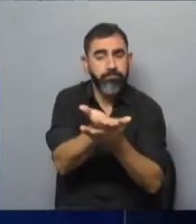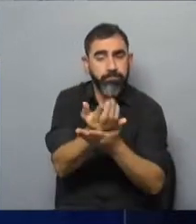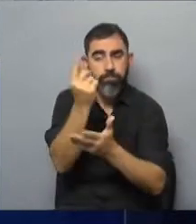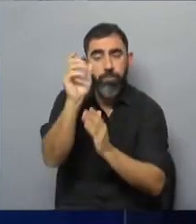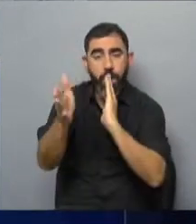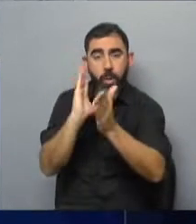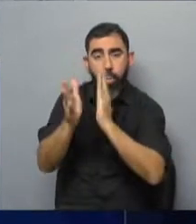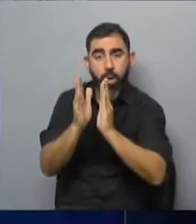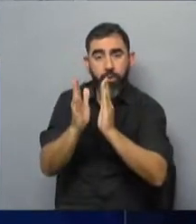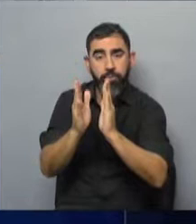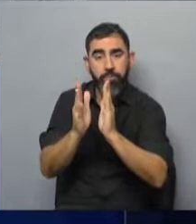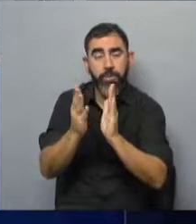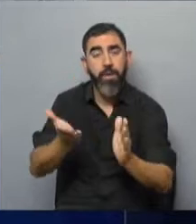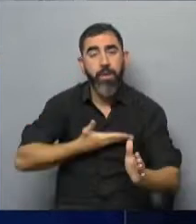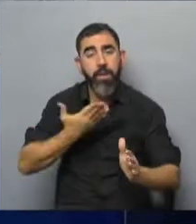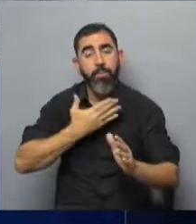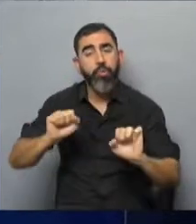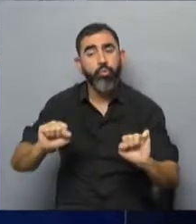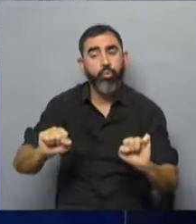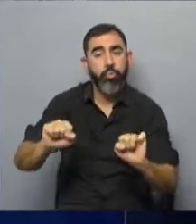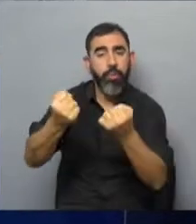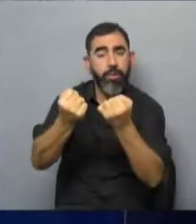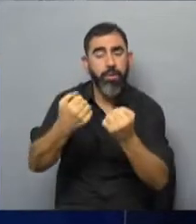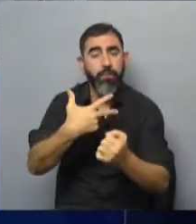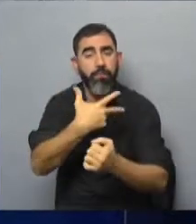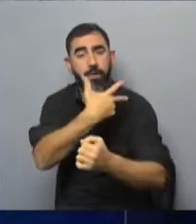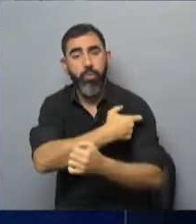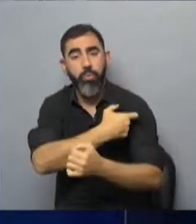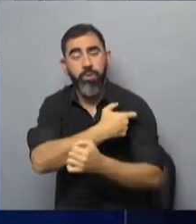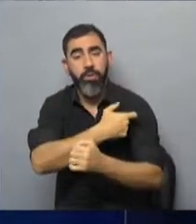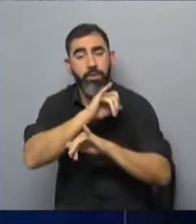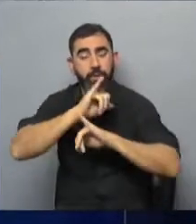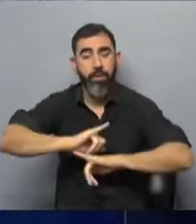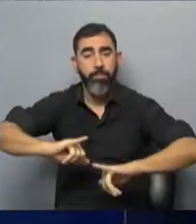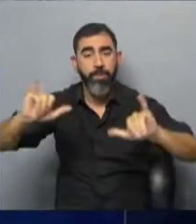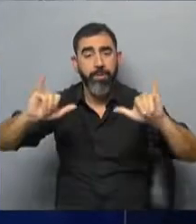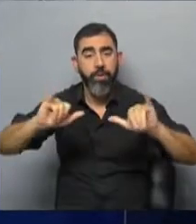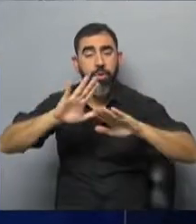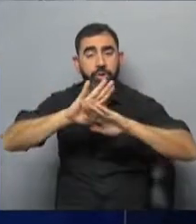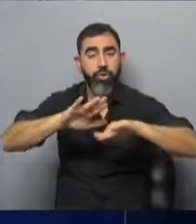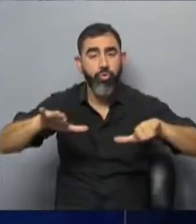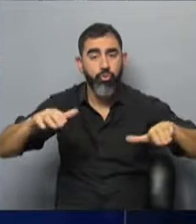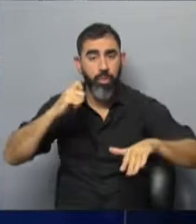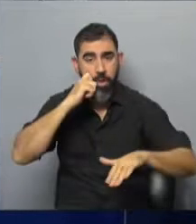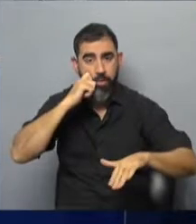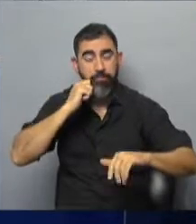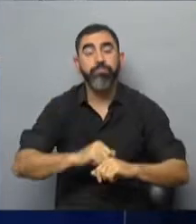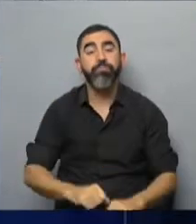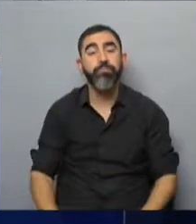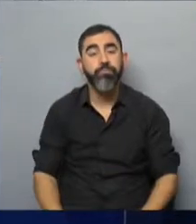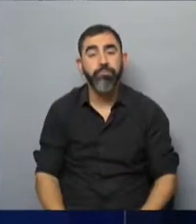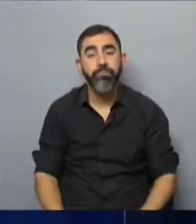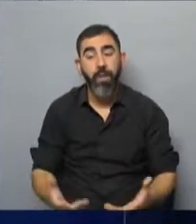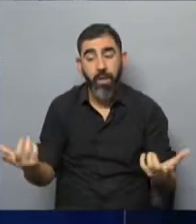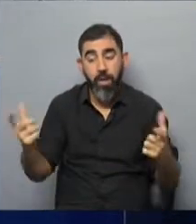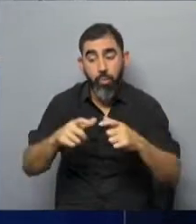un abogado, donde se reclama la suspensión de la campaña de vacunación en niños. En este sentido, se está